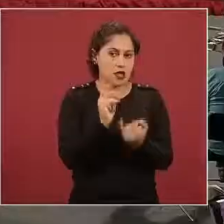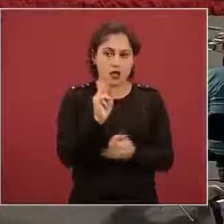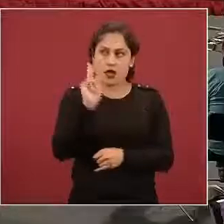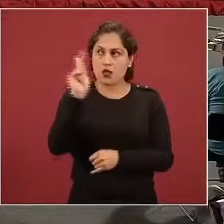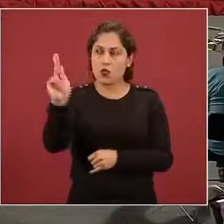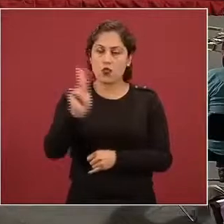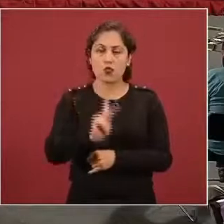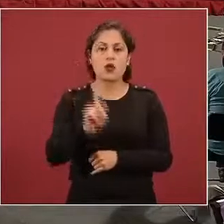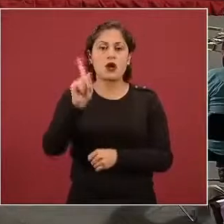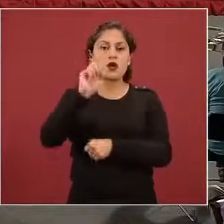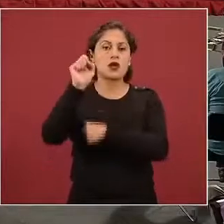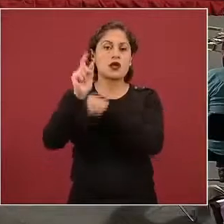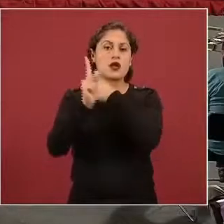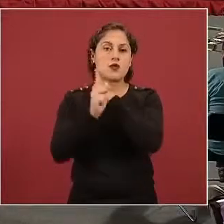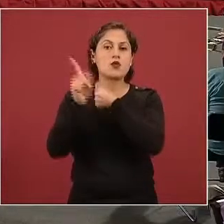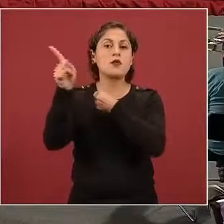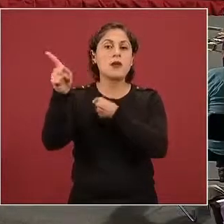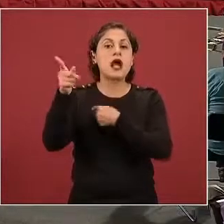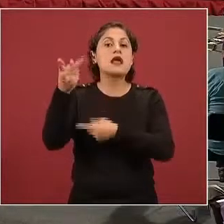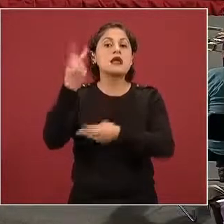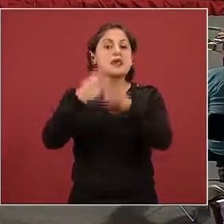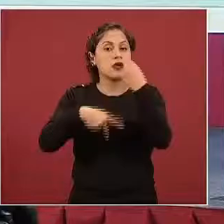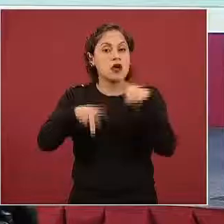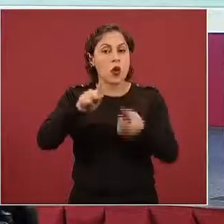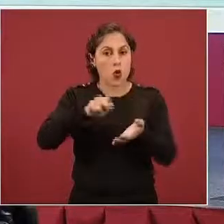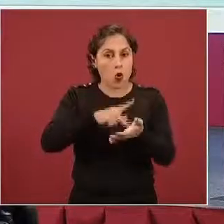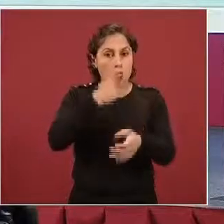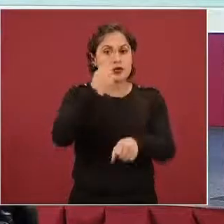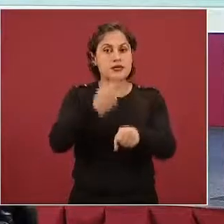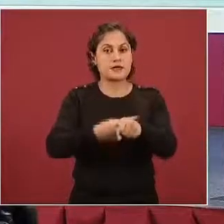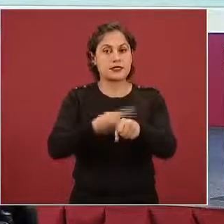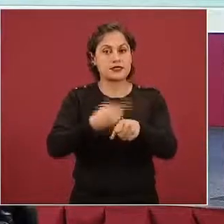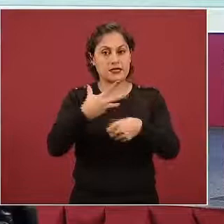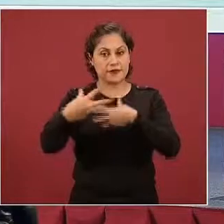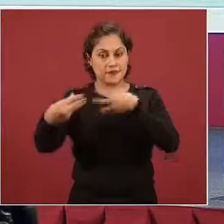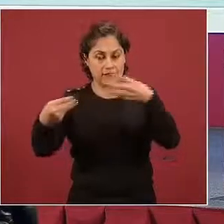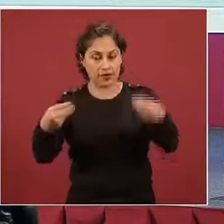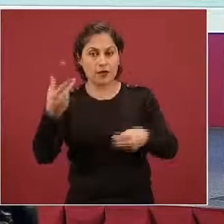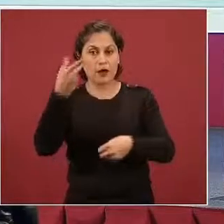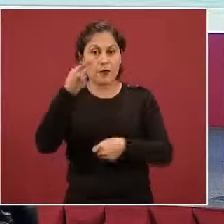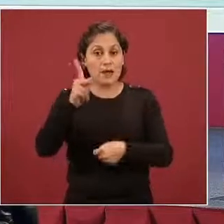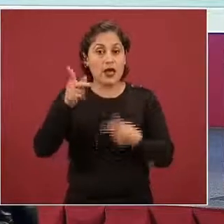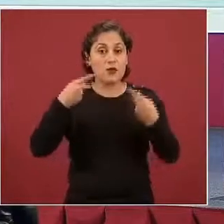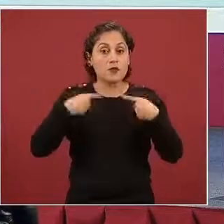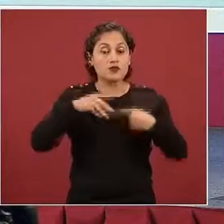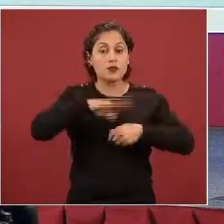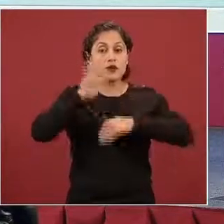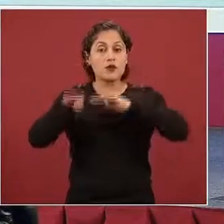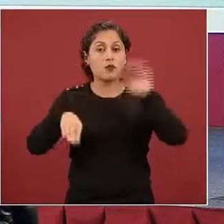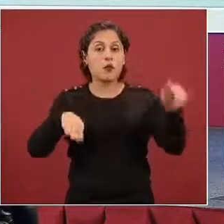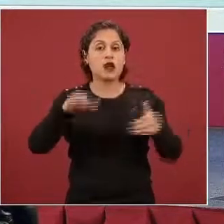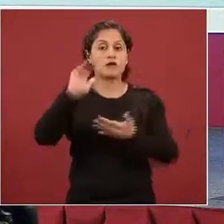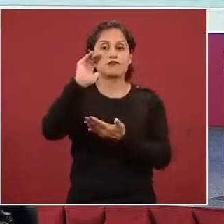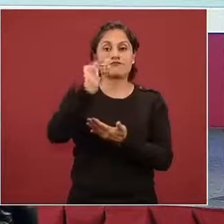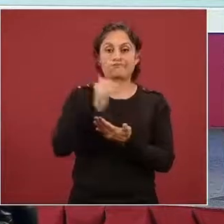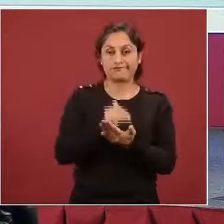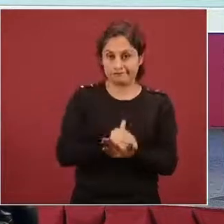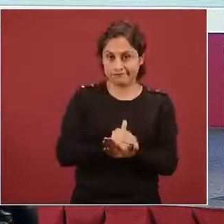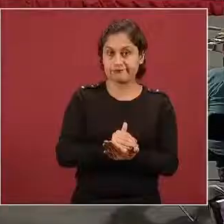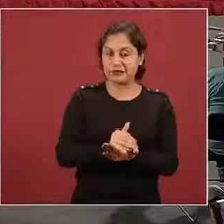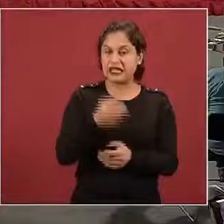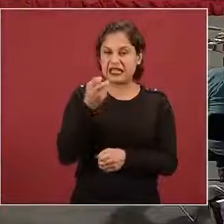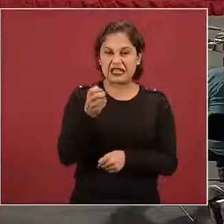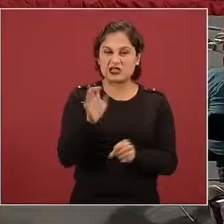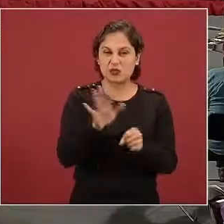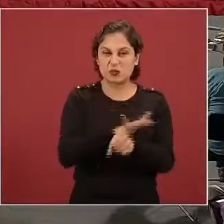rebrotes, la mortalidad o la letalidad de caso es cada vez menor. Esto es resultado de muchos cambios que han